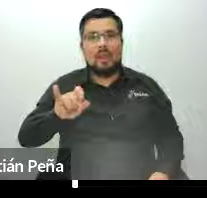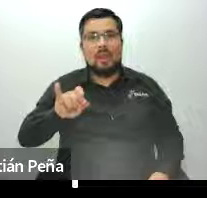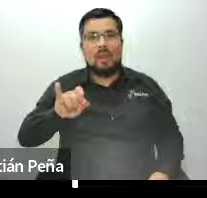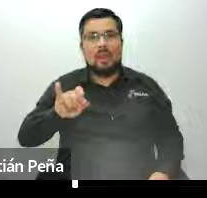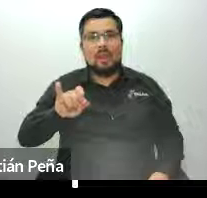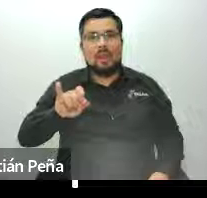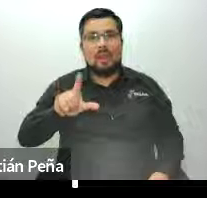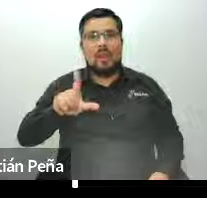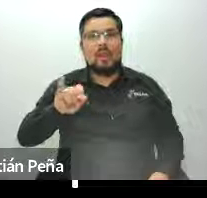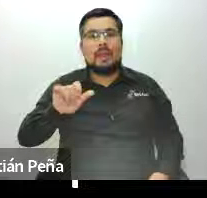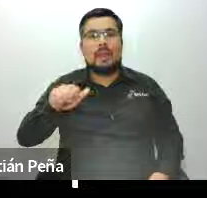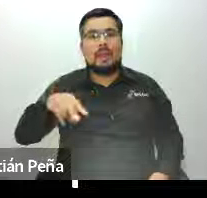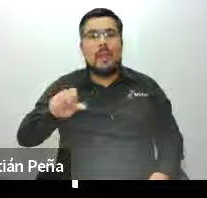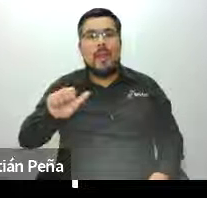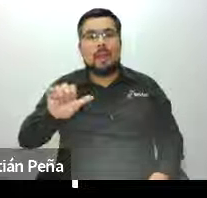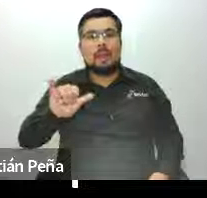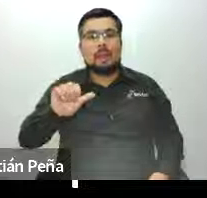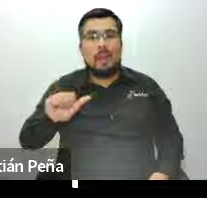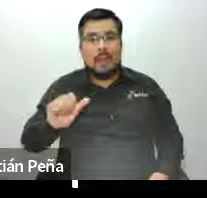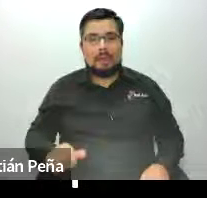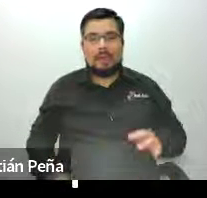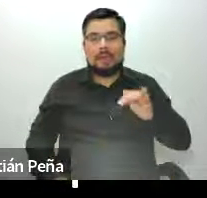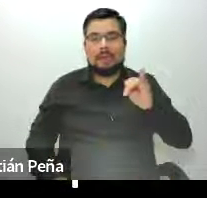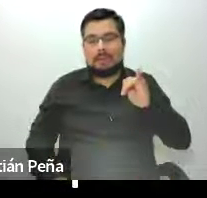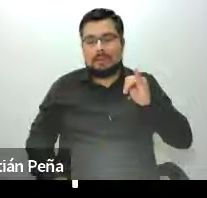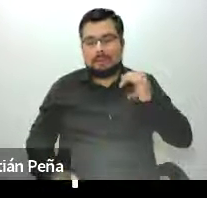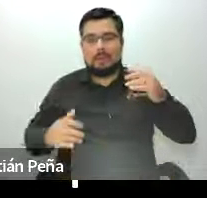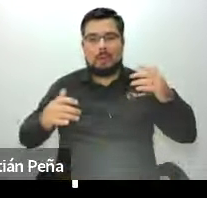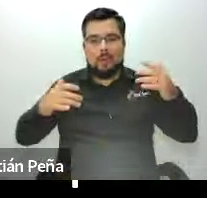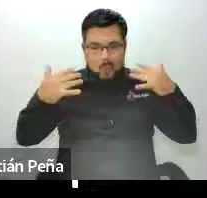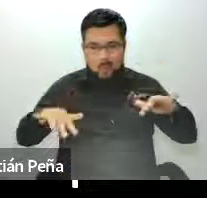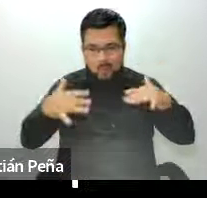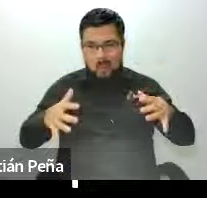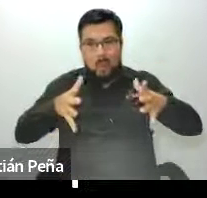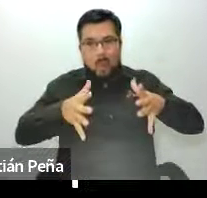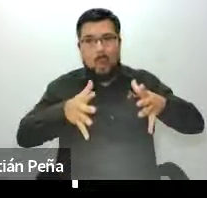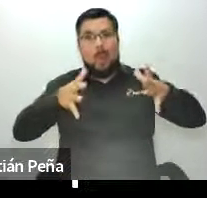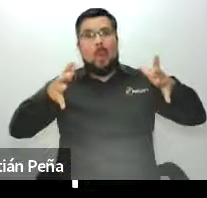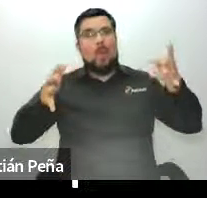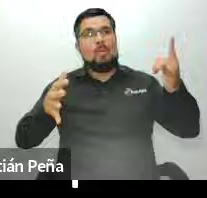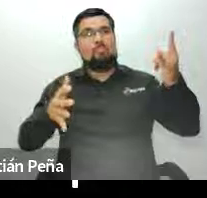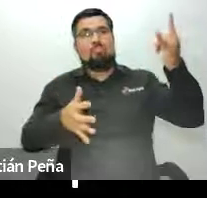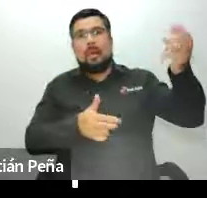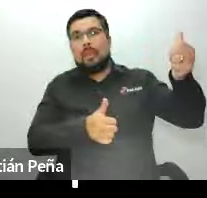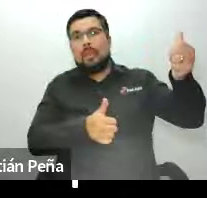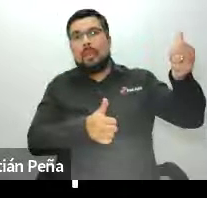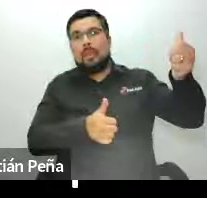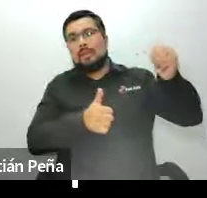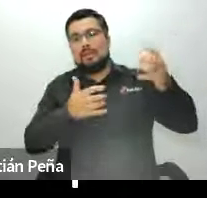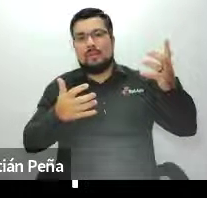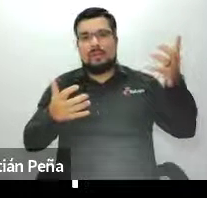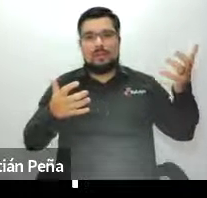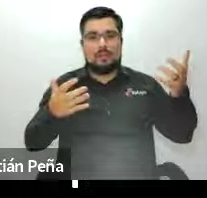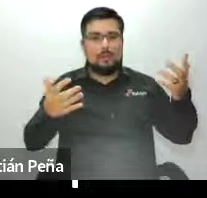proceso, sí, fue un gran desafío, y ese efectivamente fue como el contexto de creación de estas progresiones